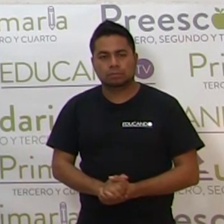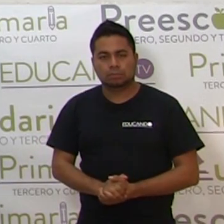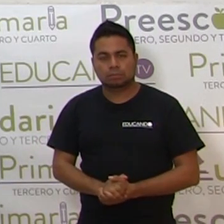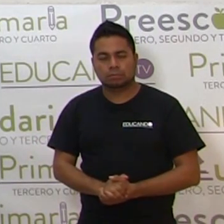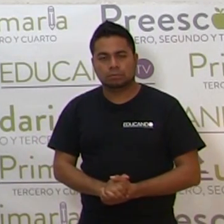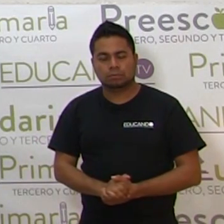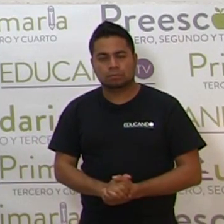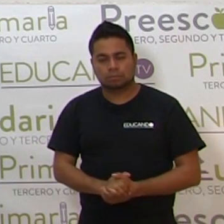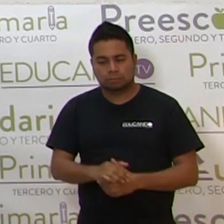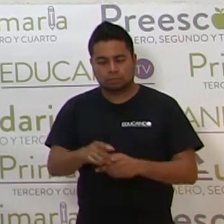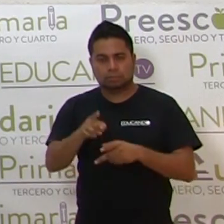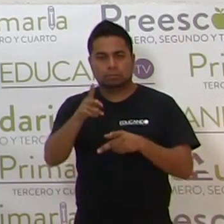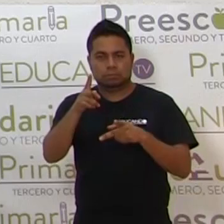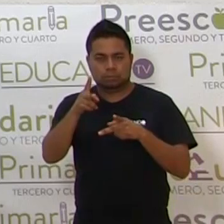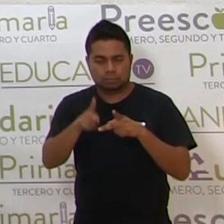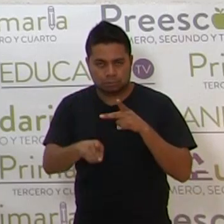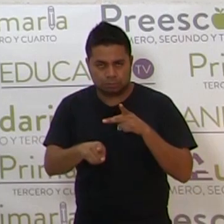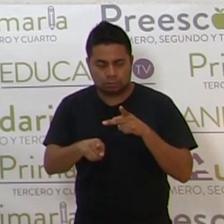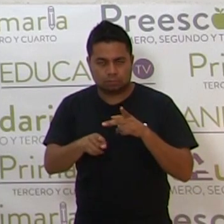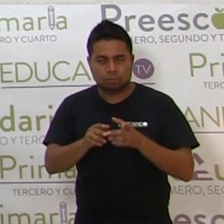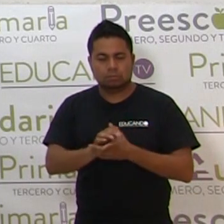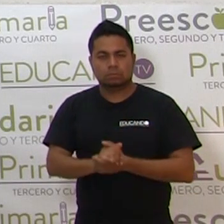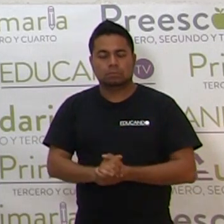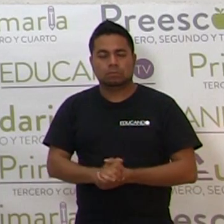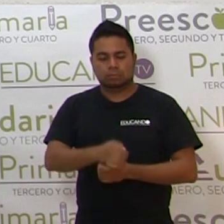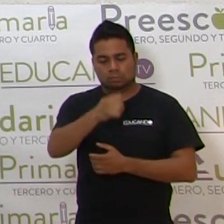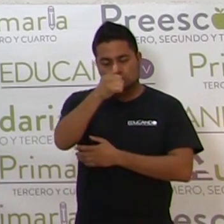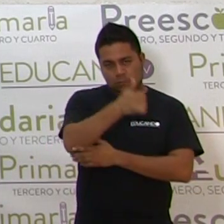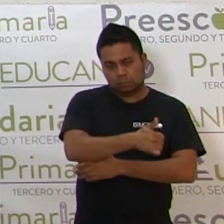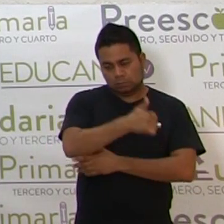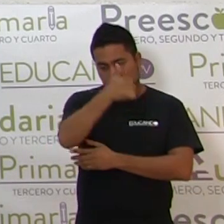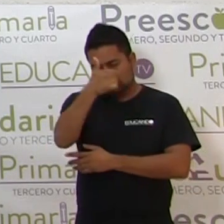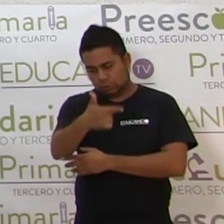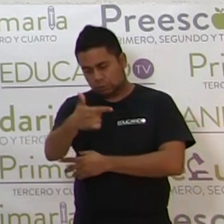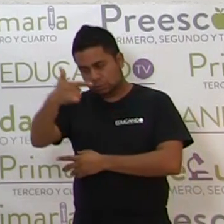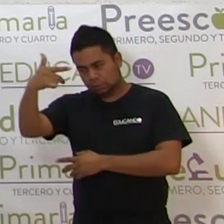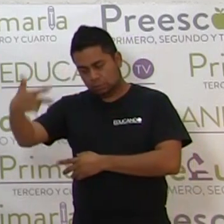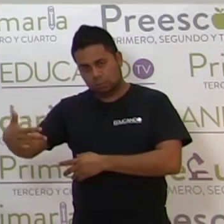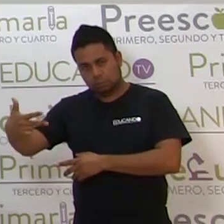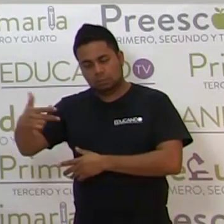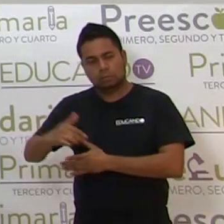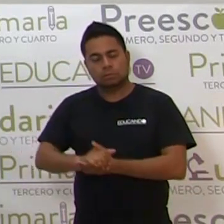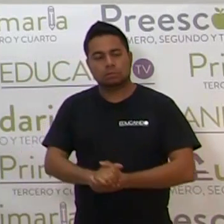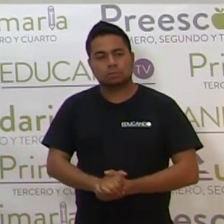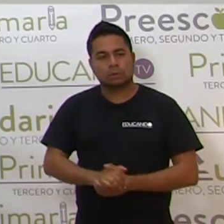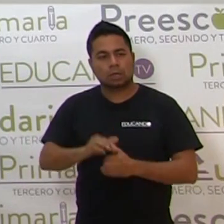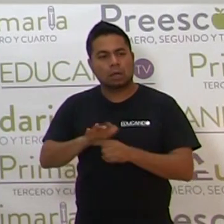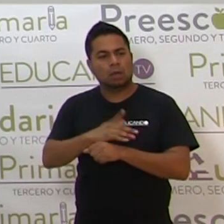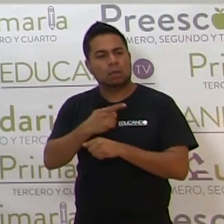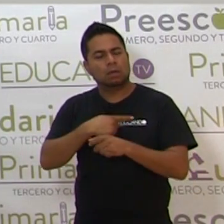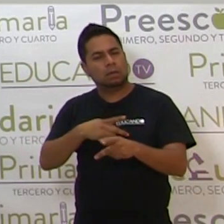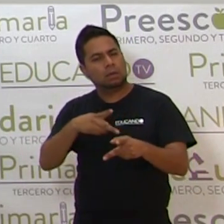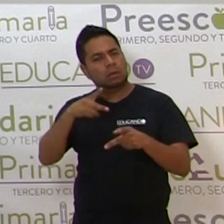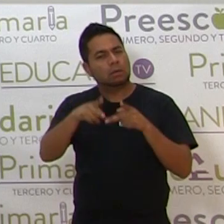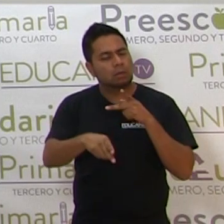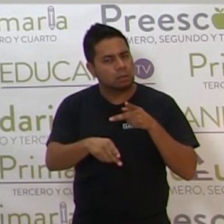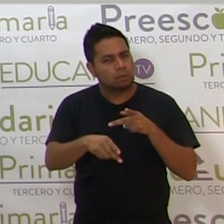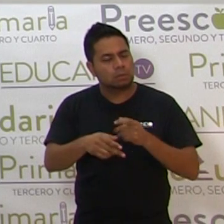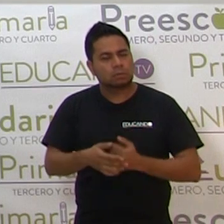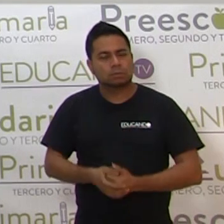Hasta ahí me voy a quedar. 6, 7 y 8. ¿Por qué me quedé hasta ahí? Mucha